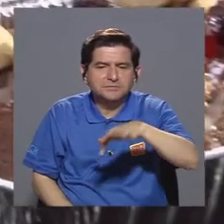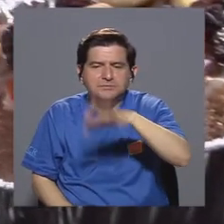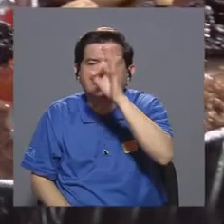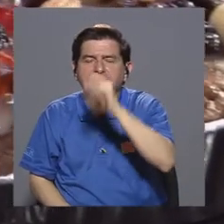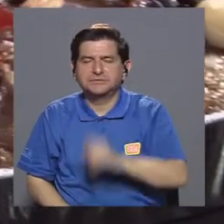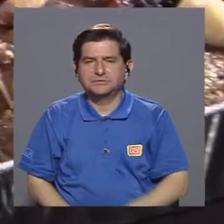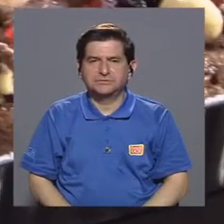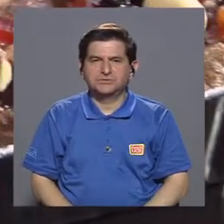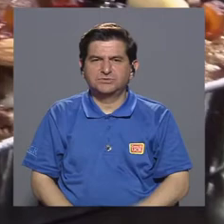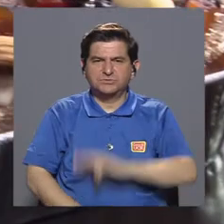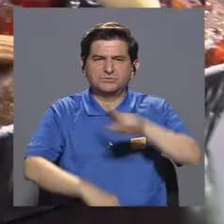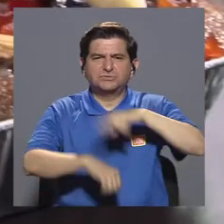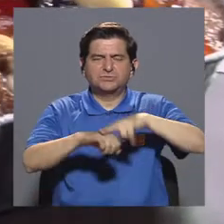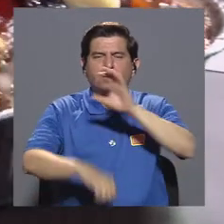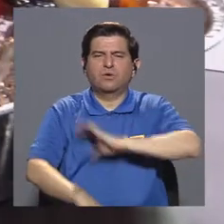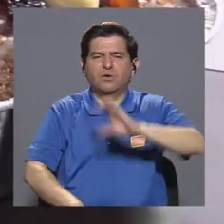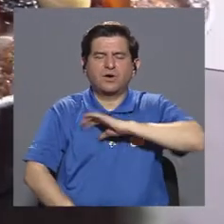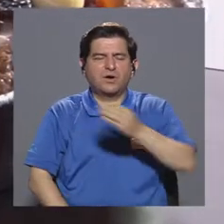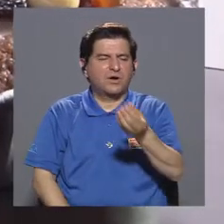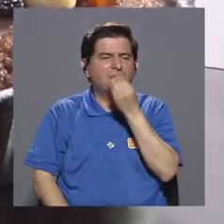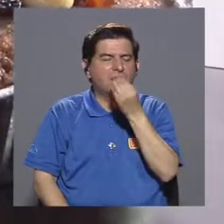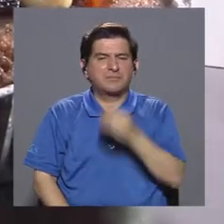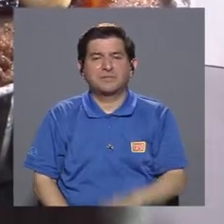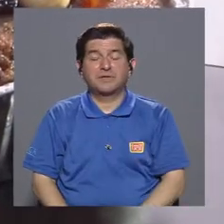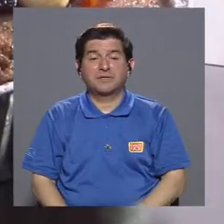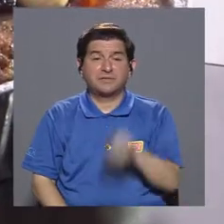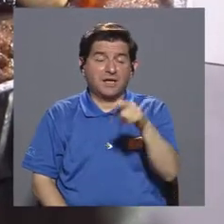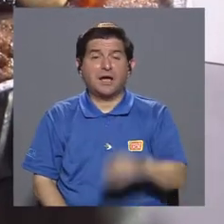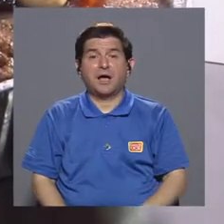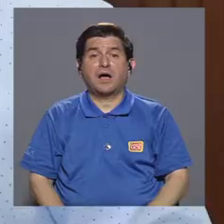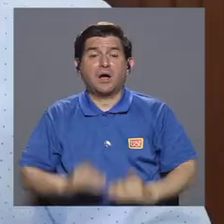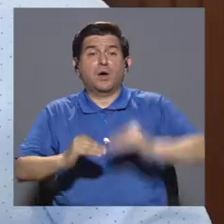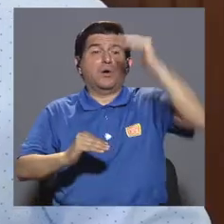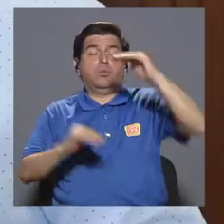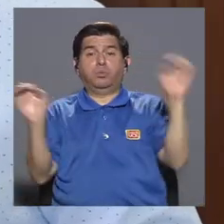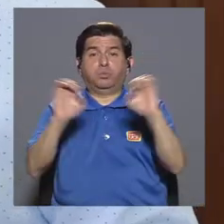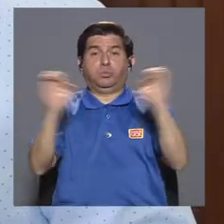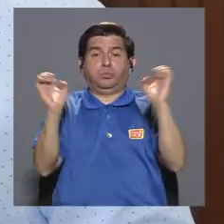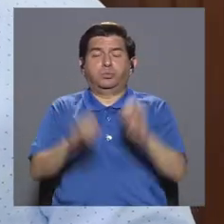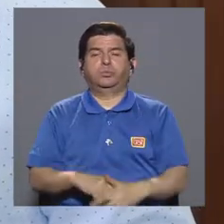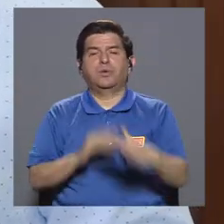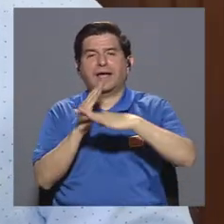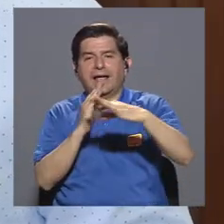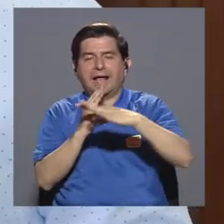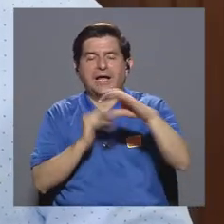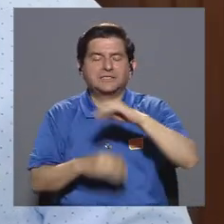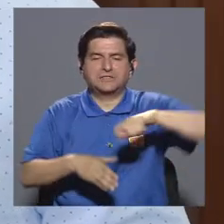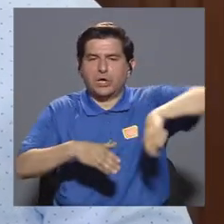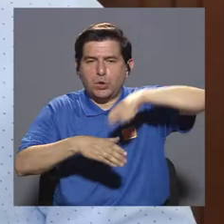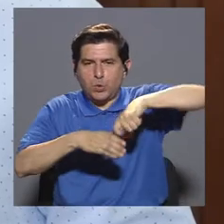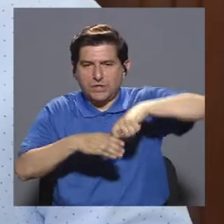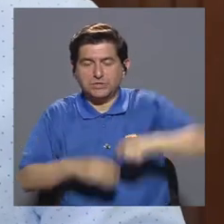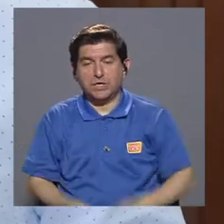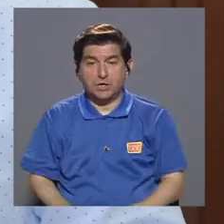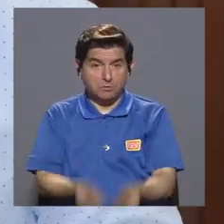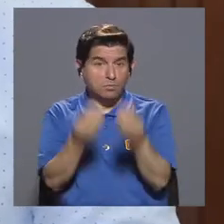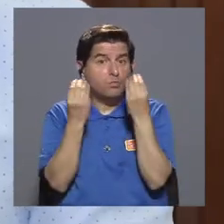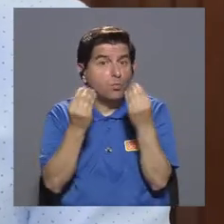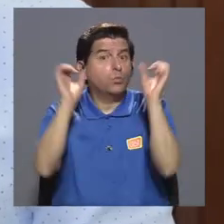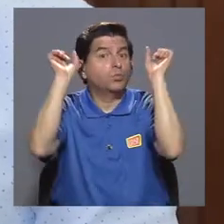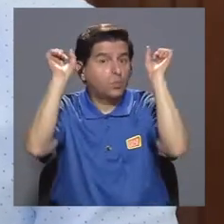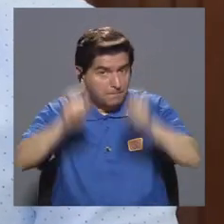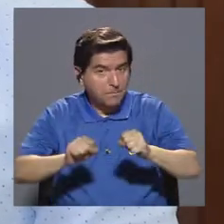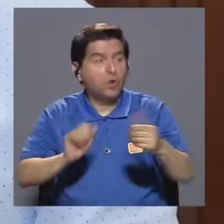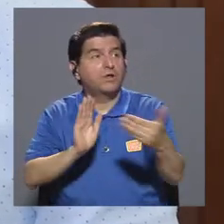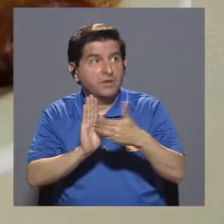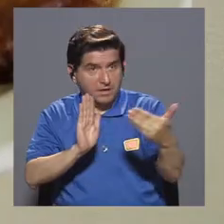encontramos suelen tener características nutricionales que a veces les hacen altos en energía, en grasa o en azúcar, que en exceso pues